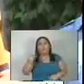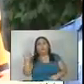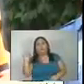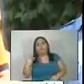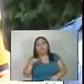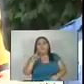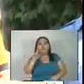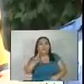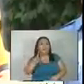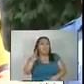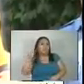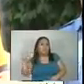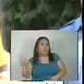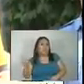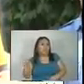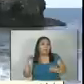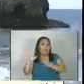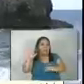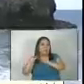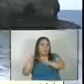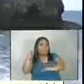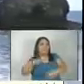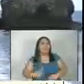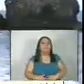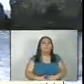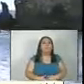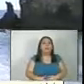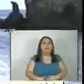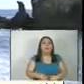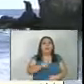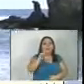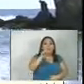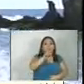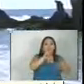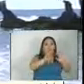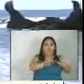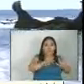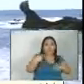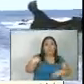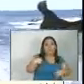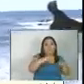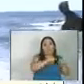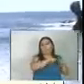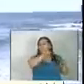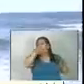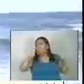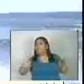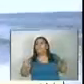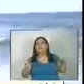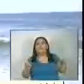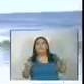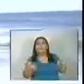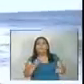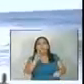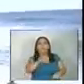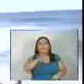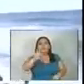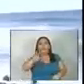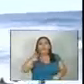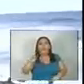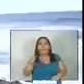21, todavía estamos hablando de 5 más. Desde el 17 de noviembre hasta la fecha se han realizado al menos 140